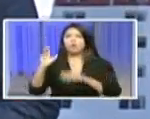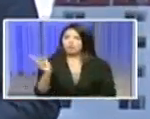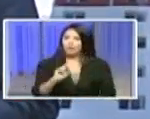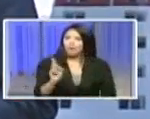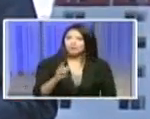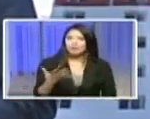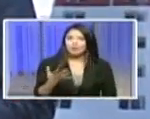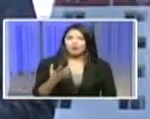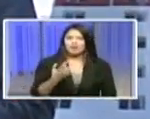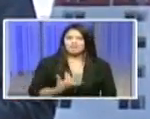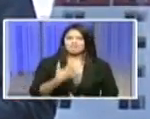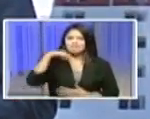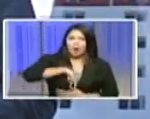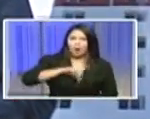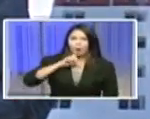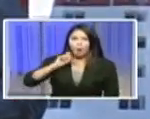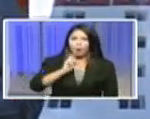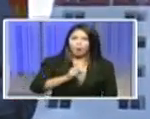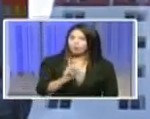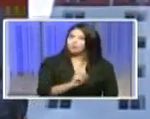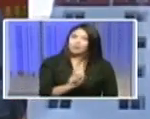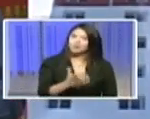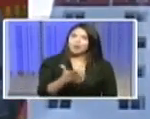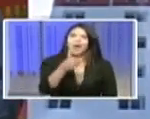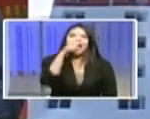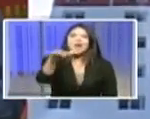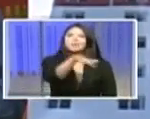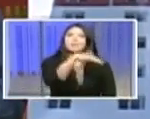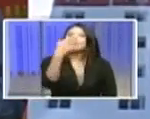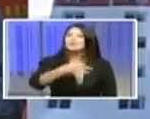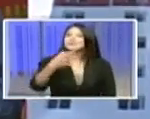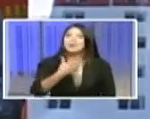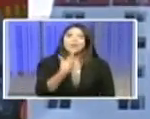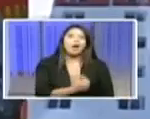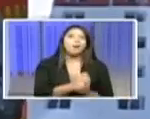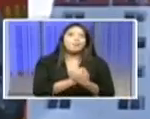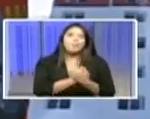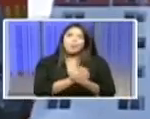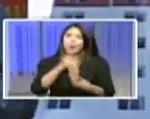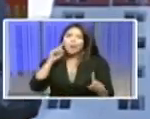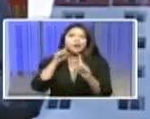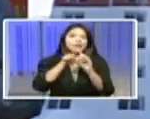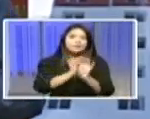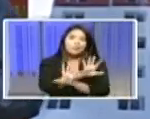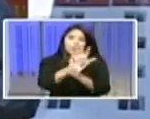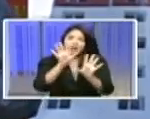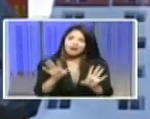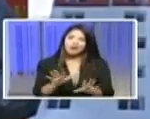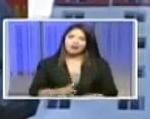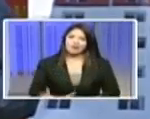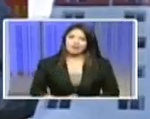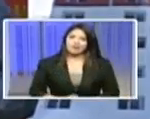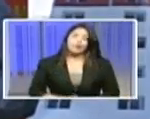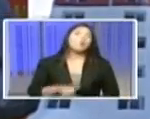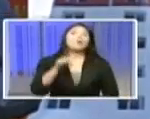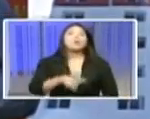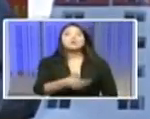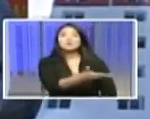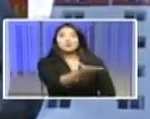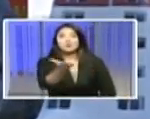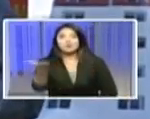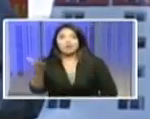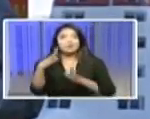con odio. Nuestro pueblo sale con amor, con una causa. Y hoy ustedes han